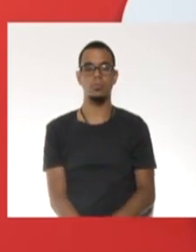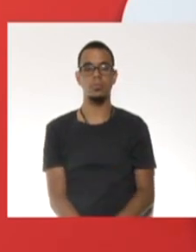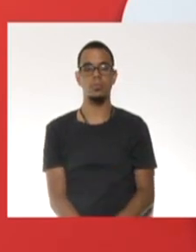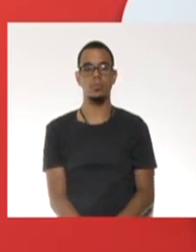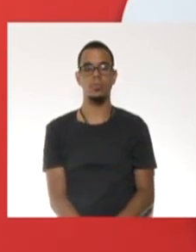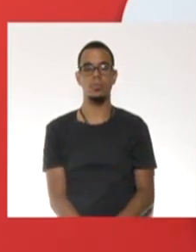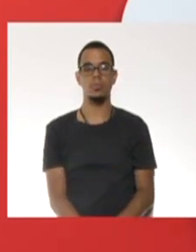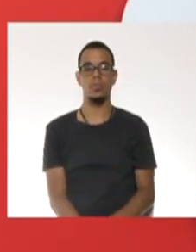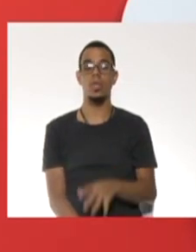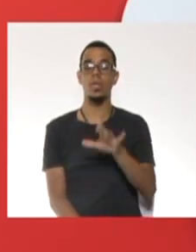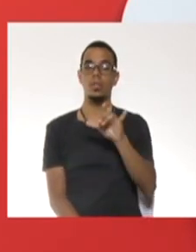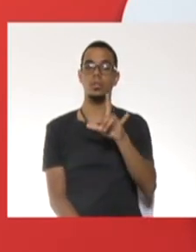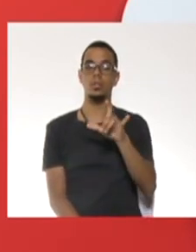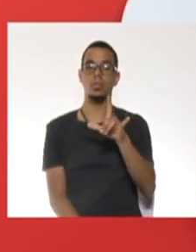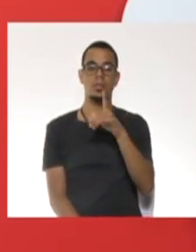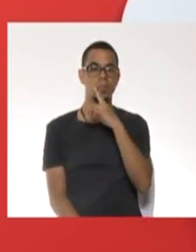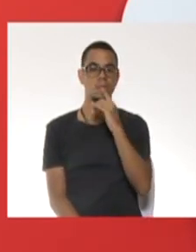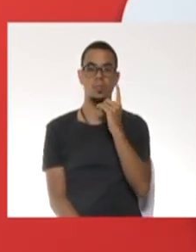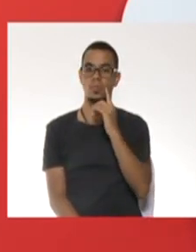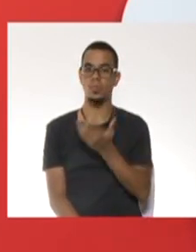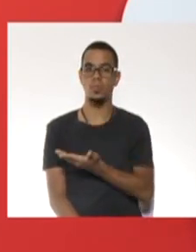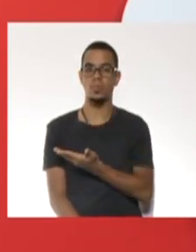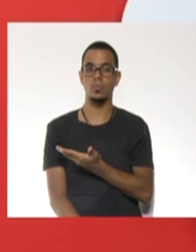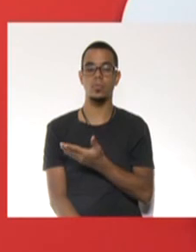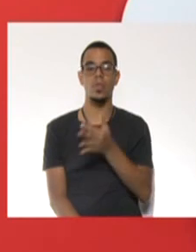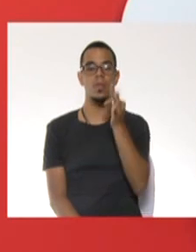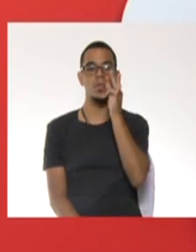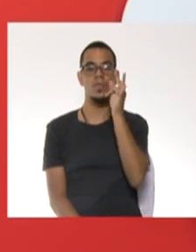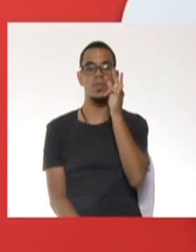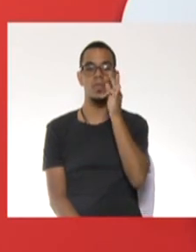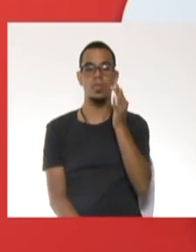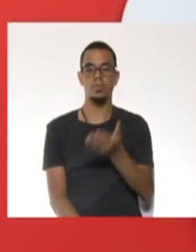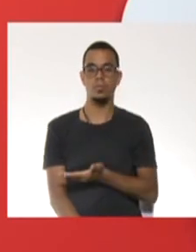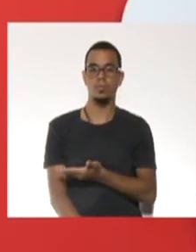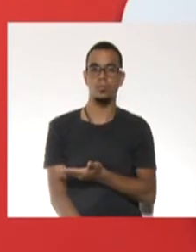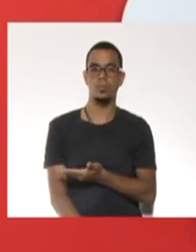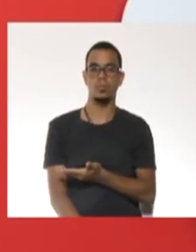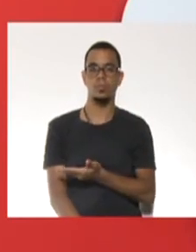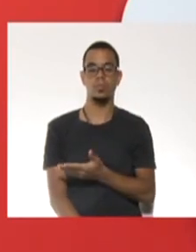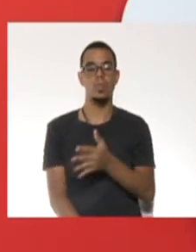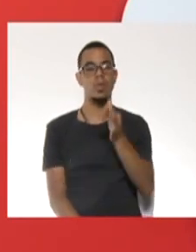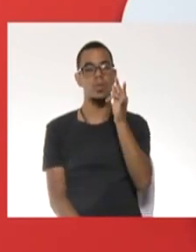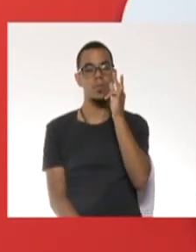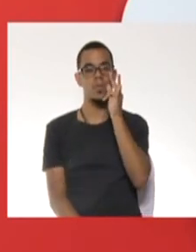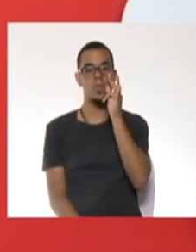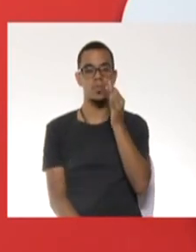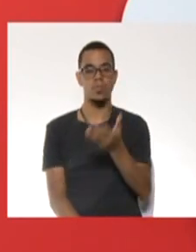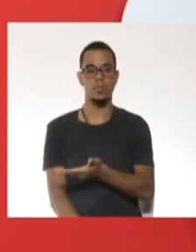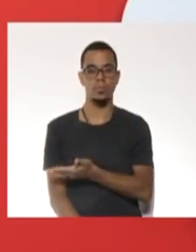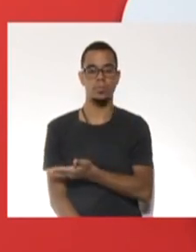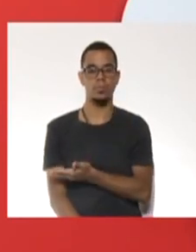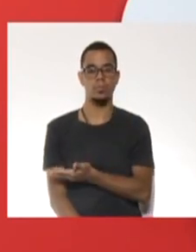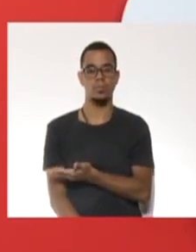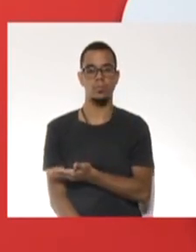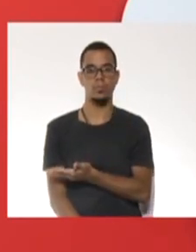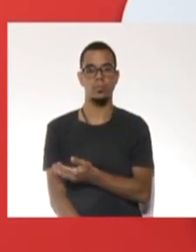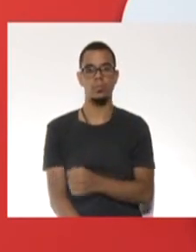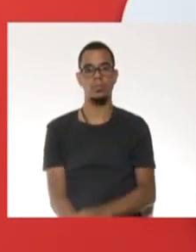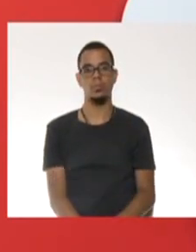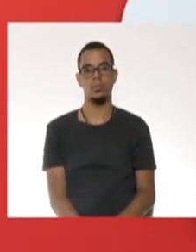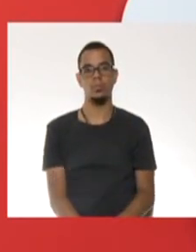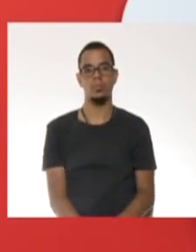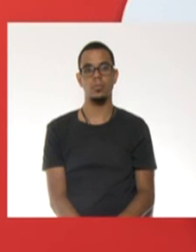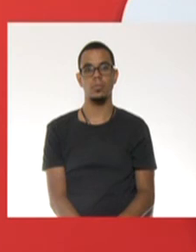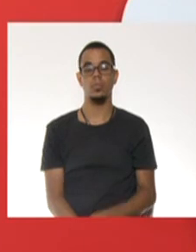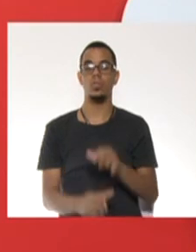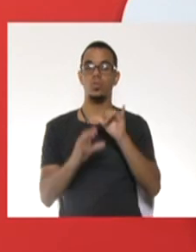1, por Instagram Vive TV Oficial, por Facebook Vive Televisión y nuestro canal de YouTube Vive TV Oficial. Así que